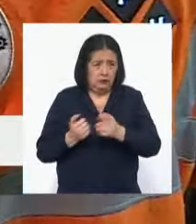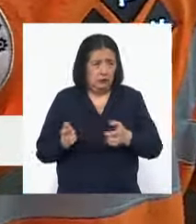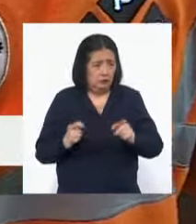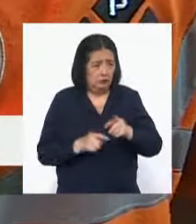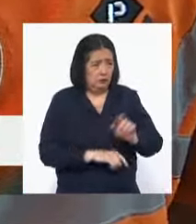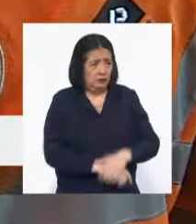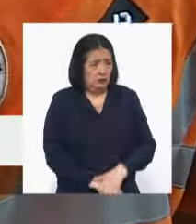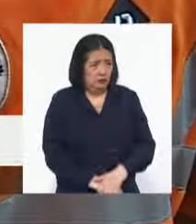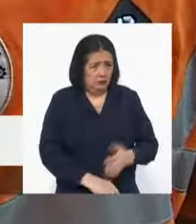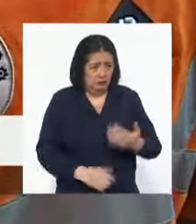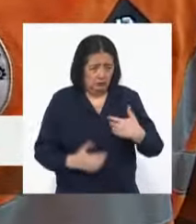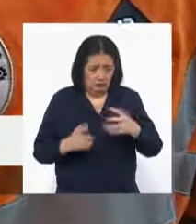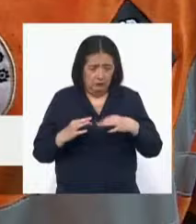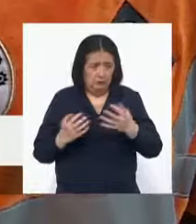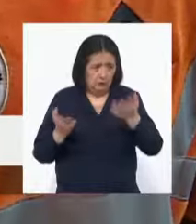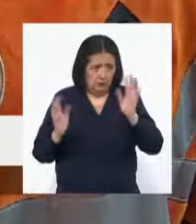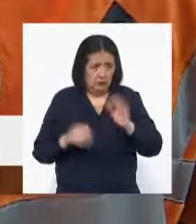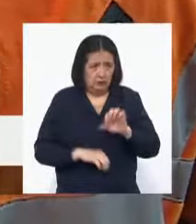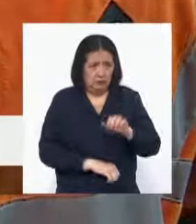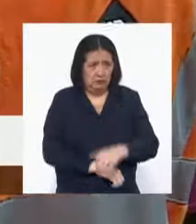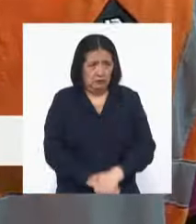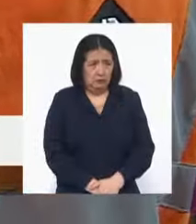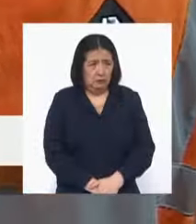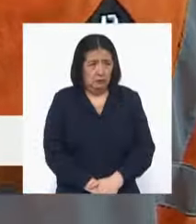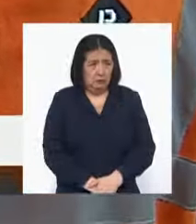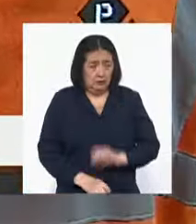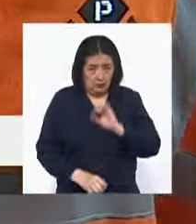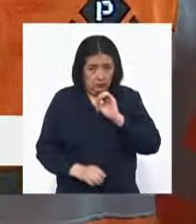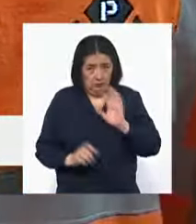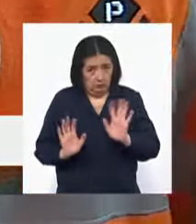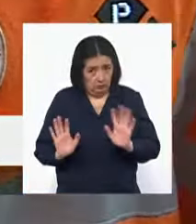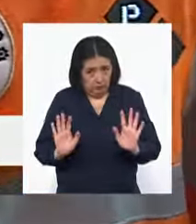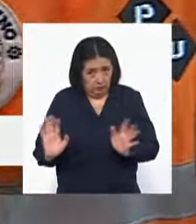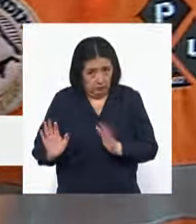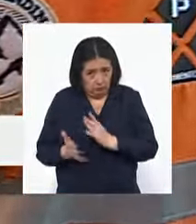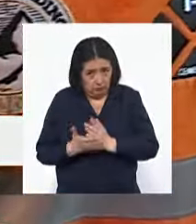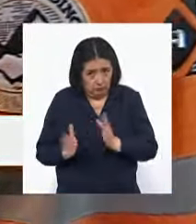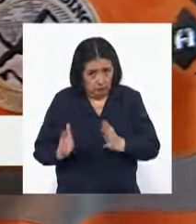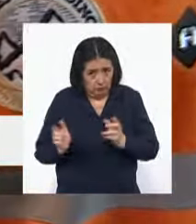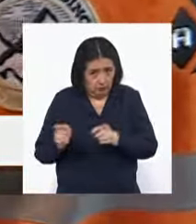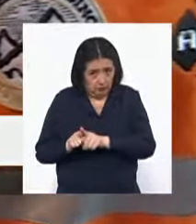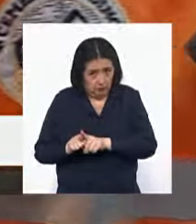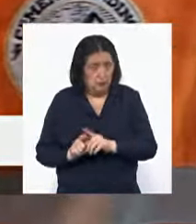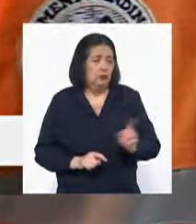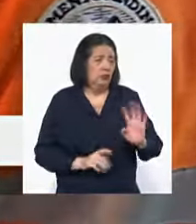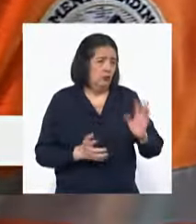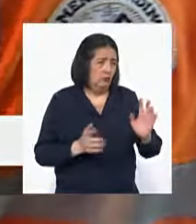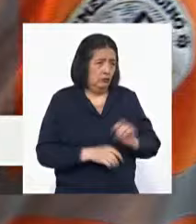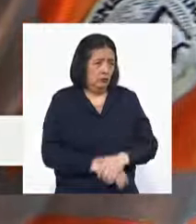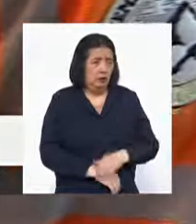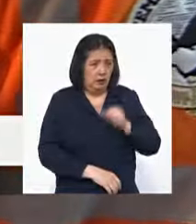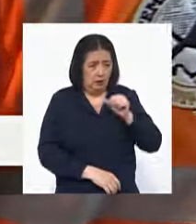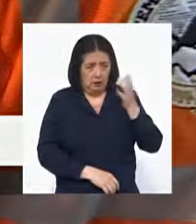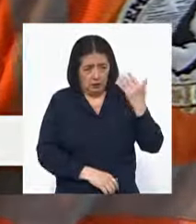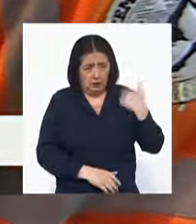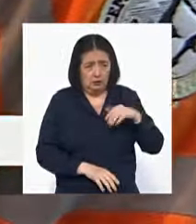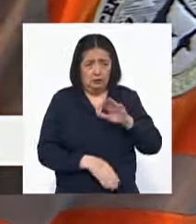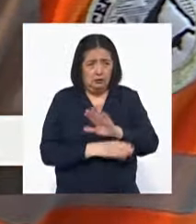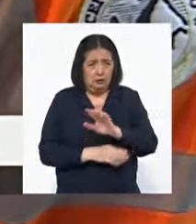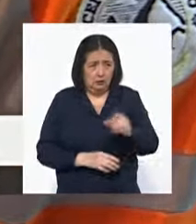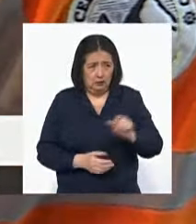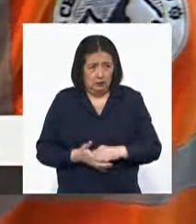él. Es mi familia que también. O sea, digamos que por ese lado no habría. No. O sea, ayer hemos estado hasta tarde. Él